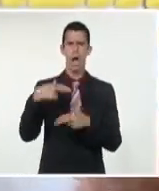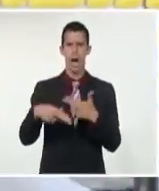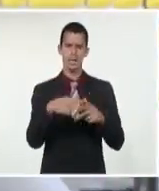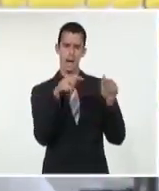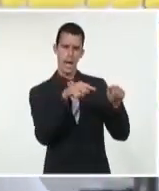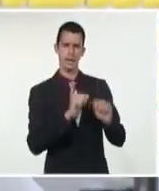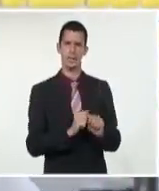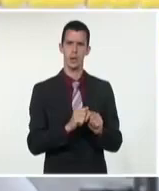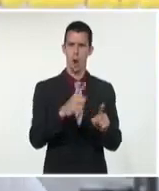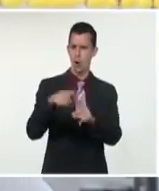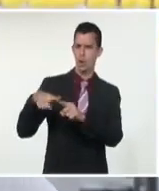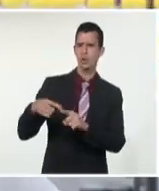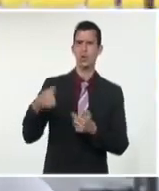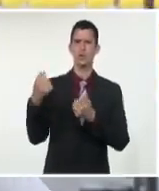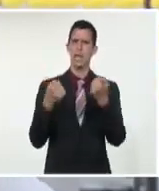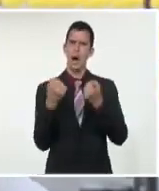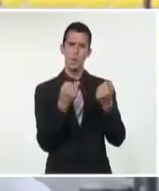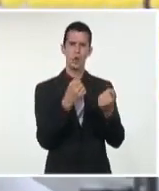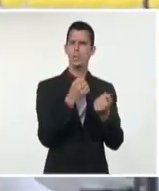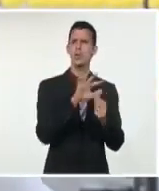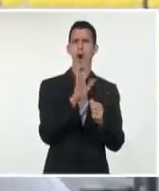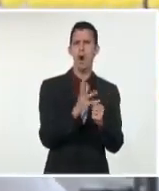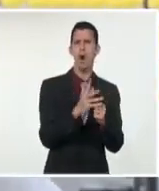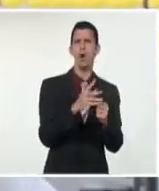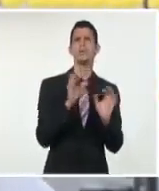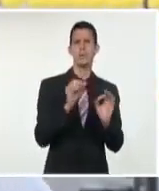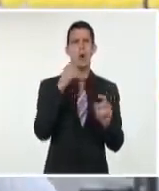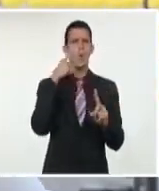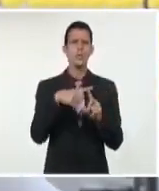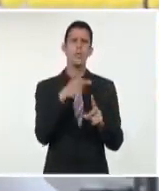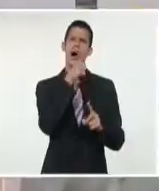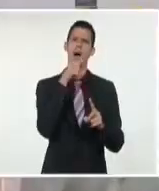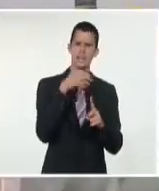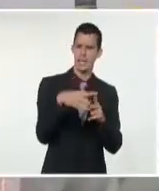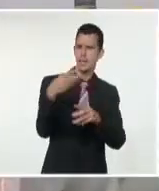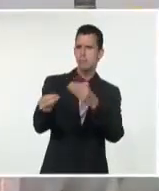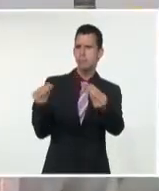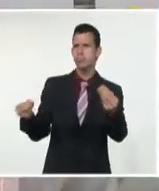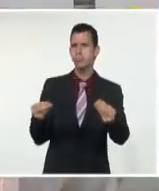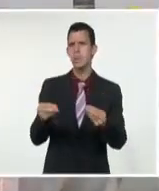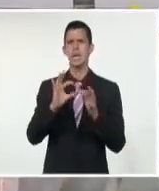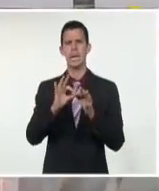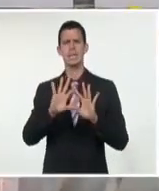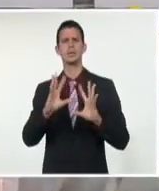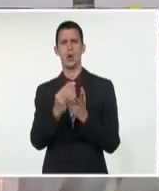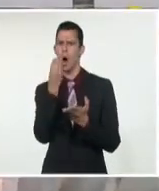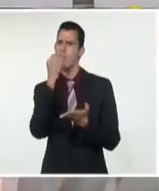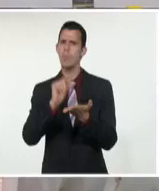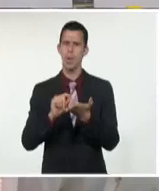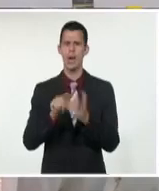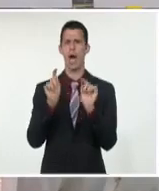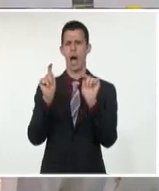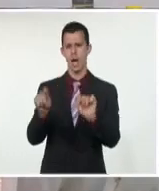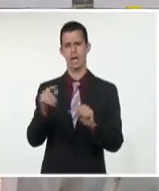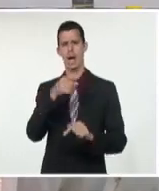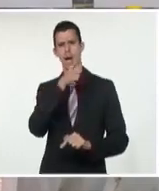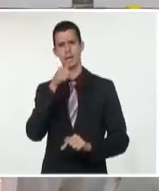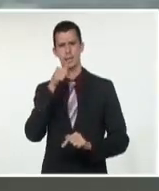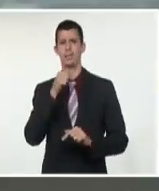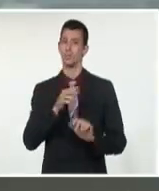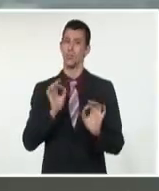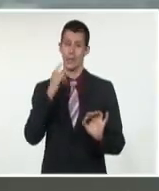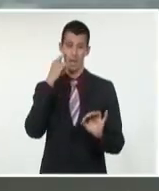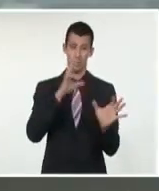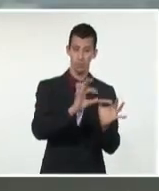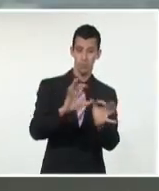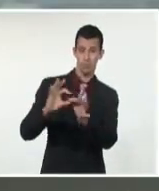función de distribuir la canasta. O sea, se hizo un trabajo de cooperación tremendo. El mayor protagonismo lo han asumido los técnicos de la